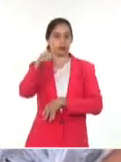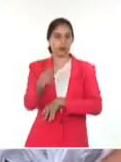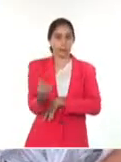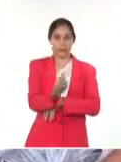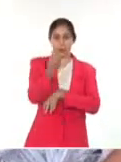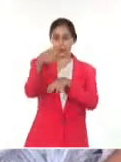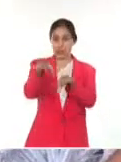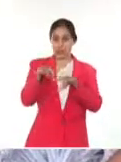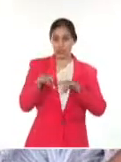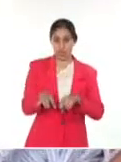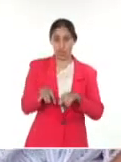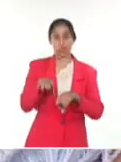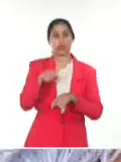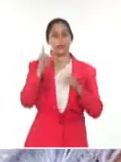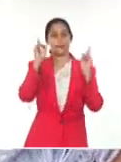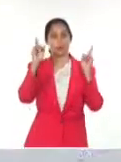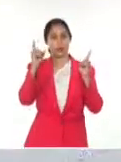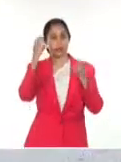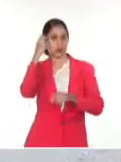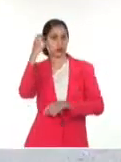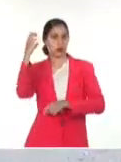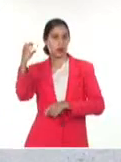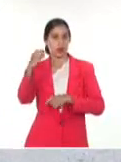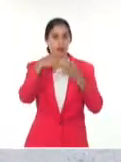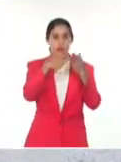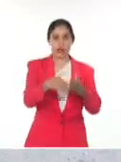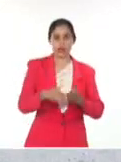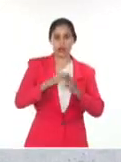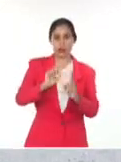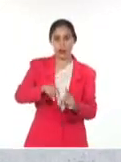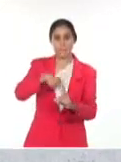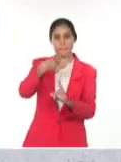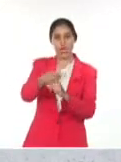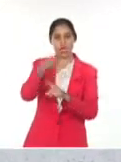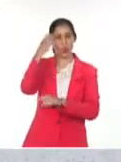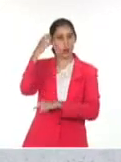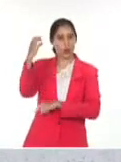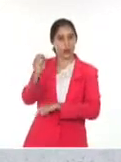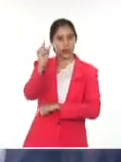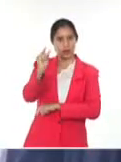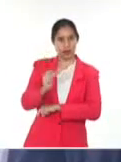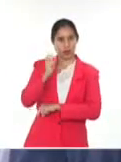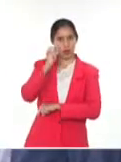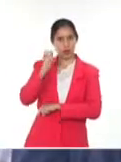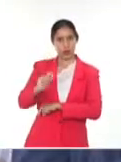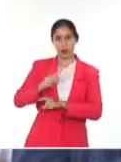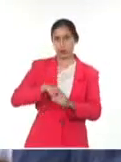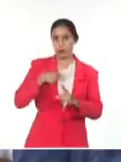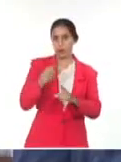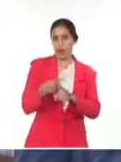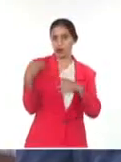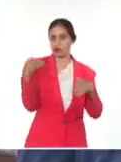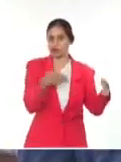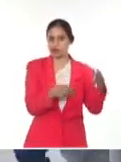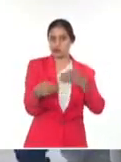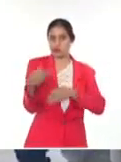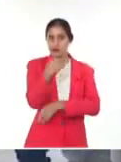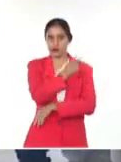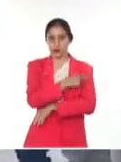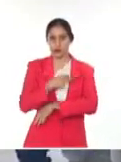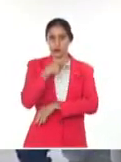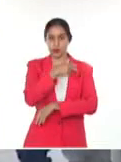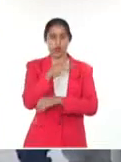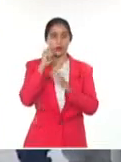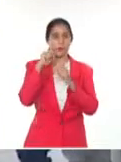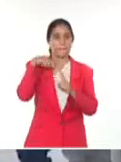secretaria del partido en Granma yanexi terre Gutiérrez gobernadora representantes de las organizaciones polí y de masas